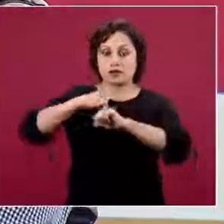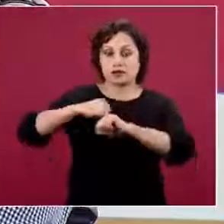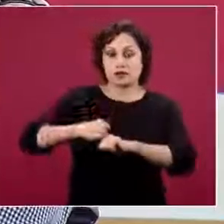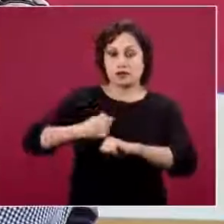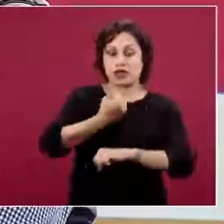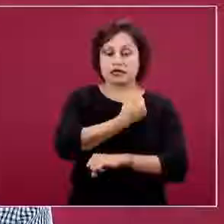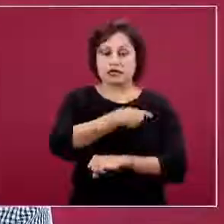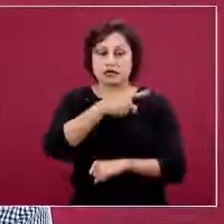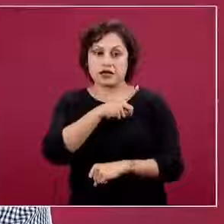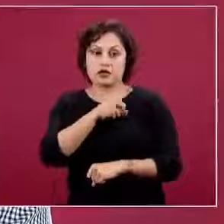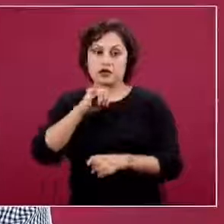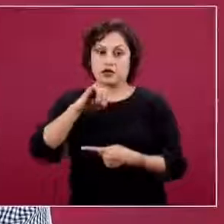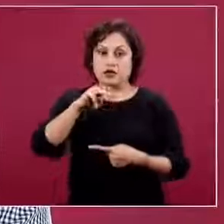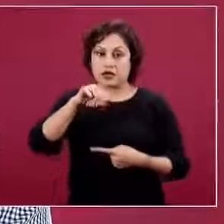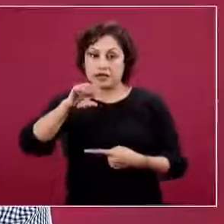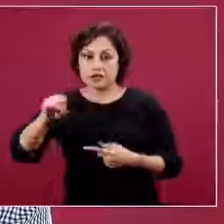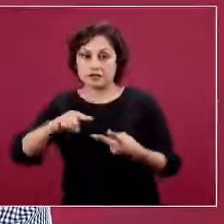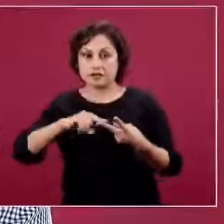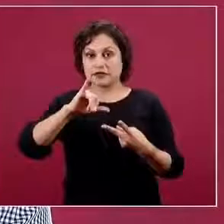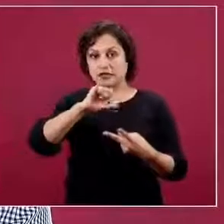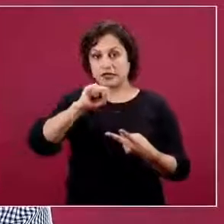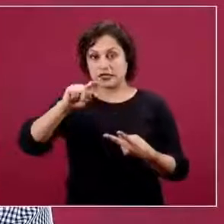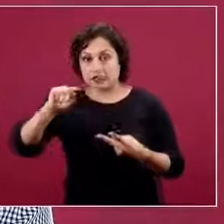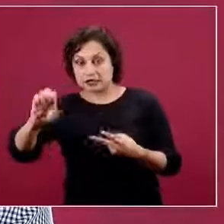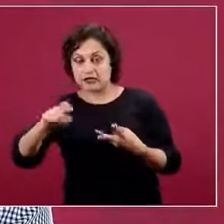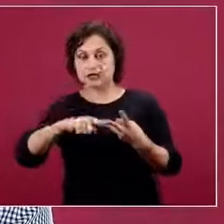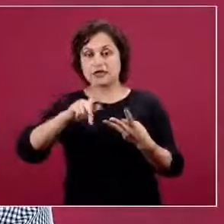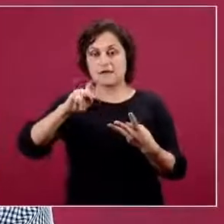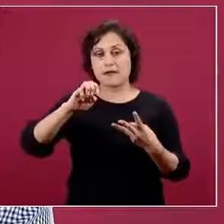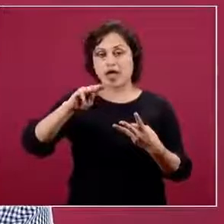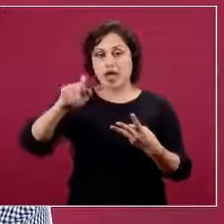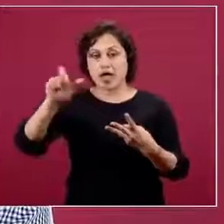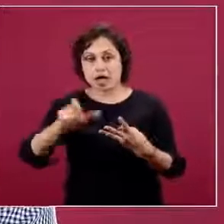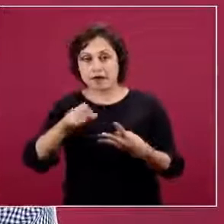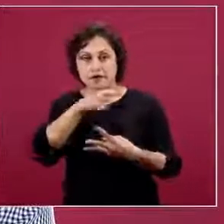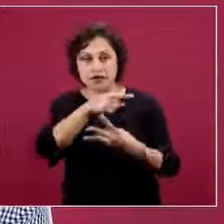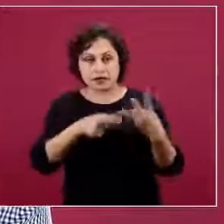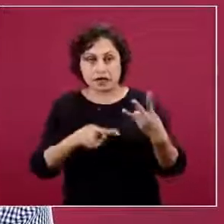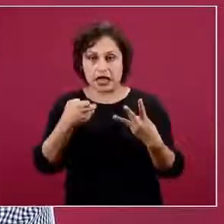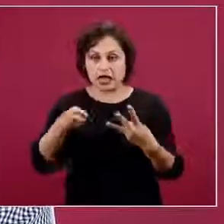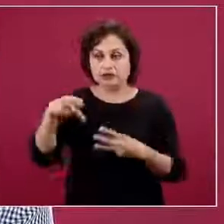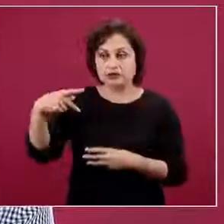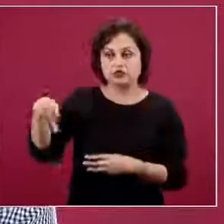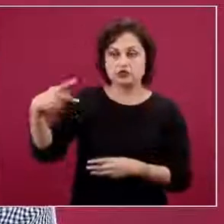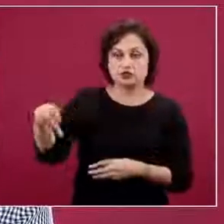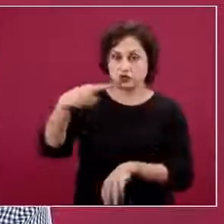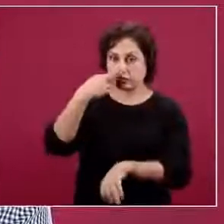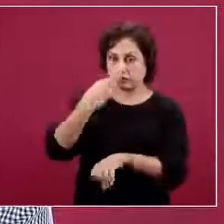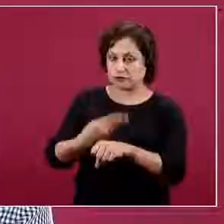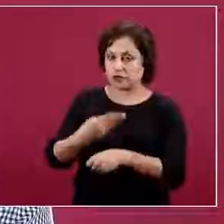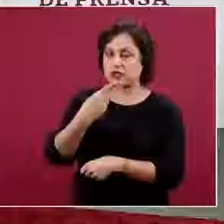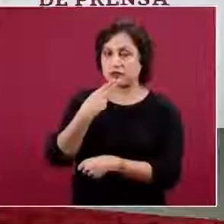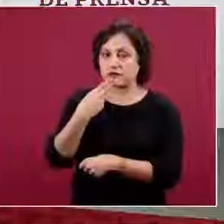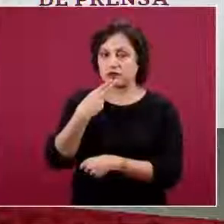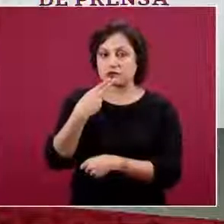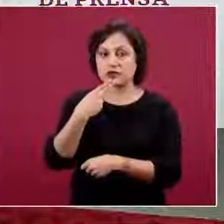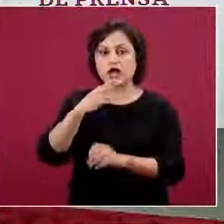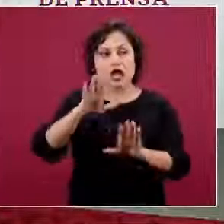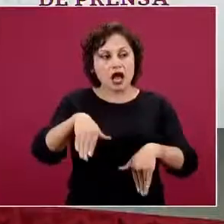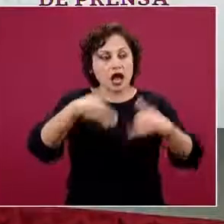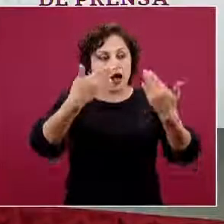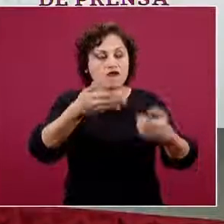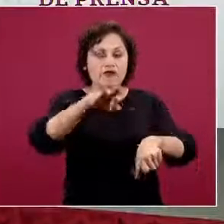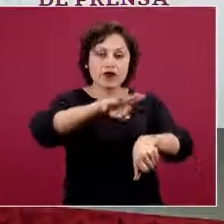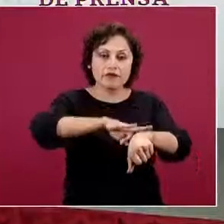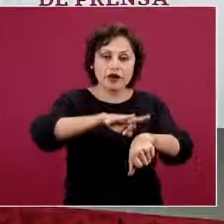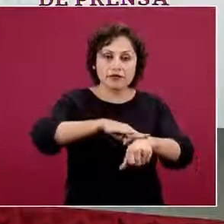Pemex, etcétera, y que por lo tanto es un medicamento que no debería encontrarse en ninguna farmacia. Por